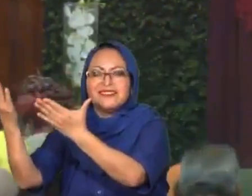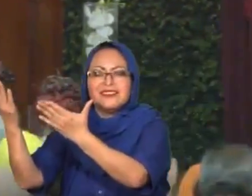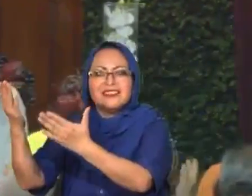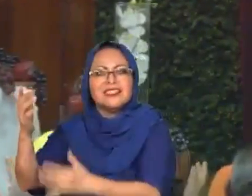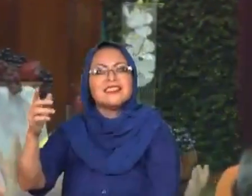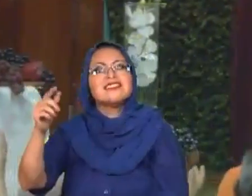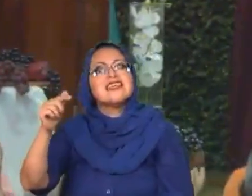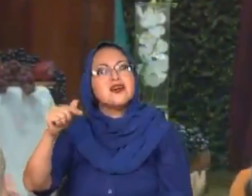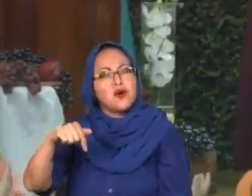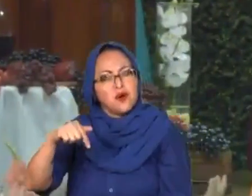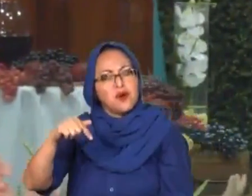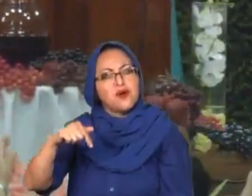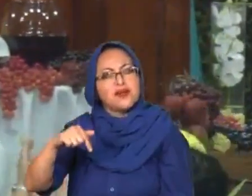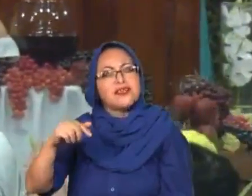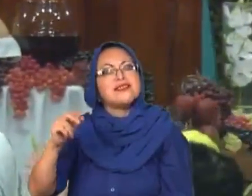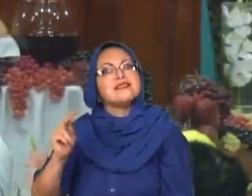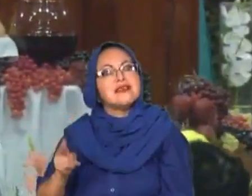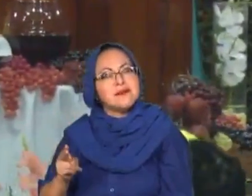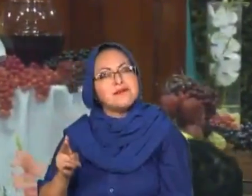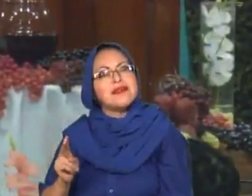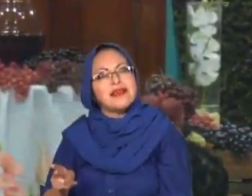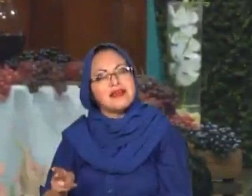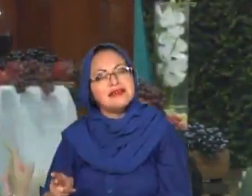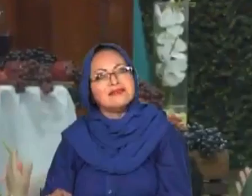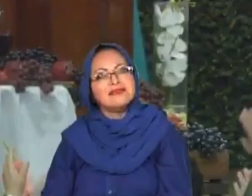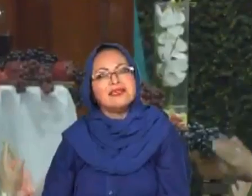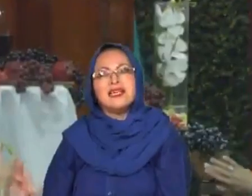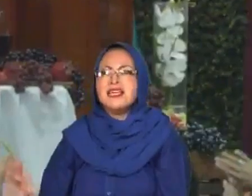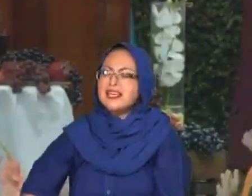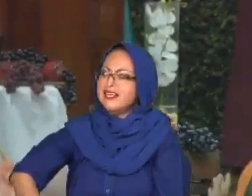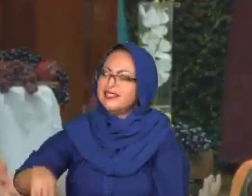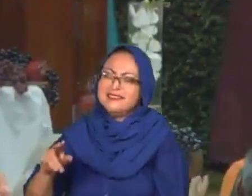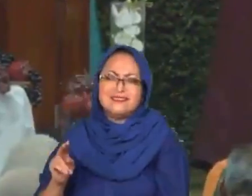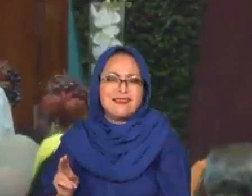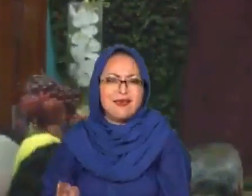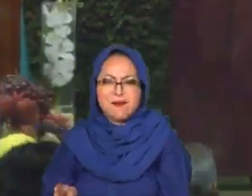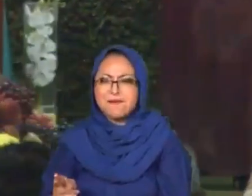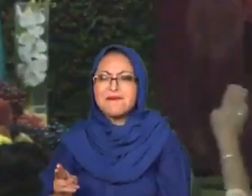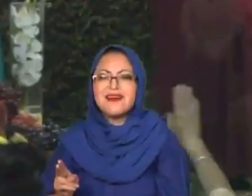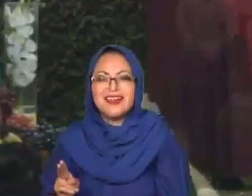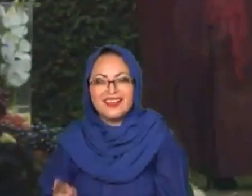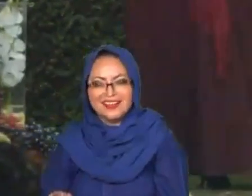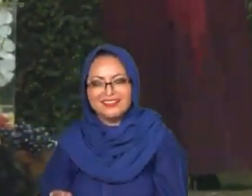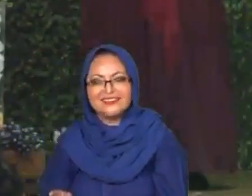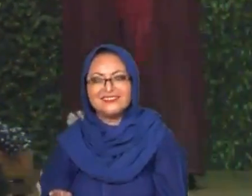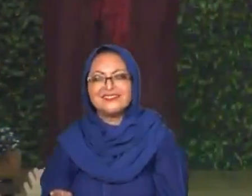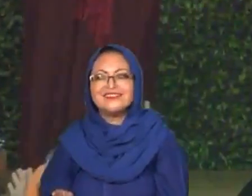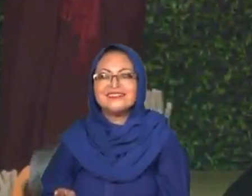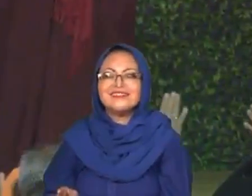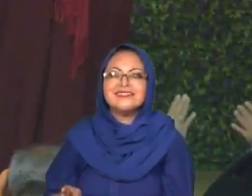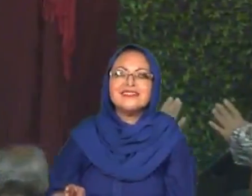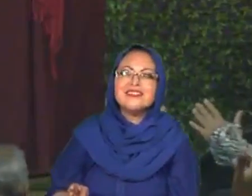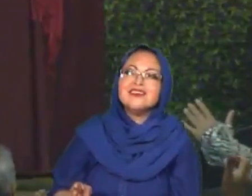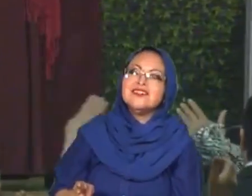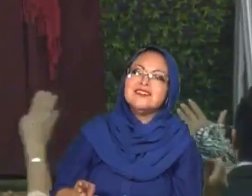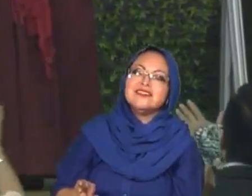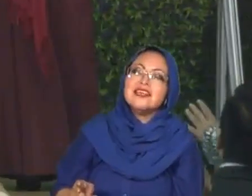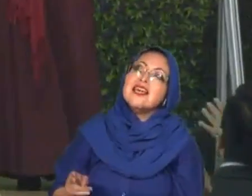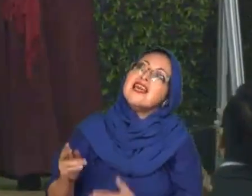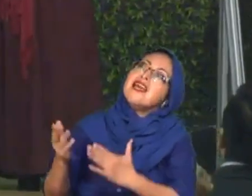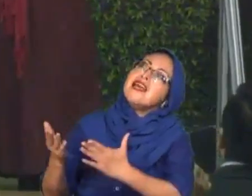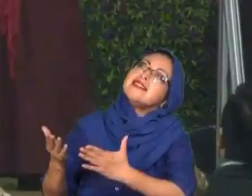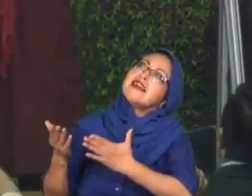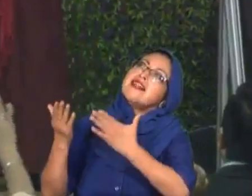desde ahora y para siempre, por los siglos de los